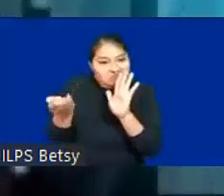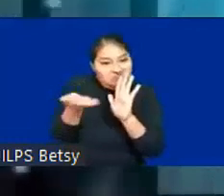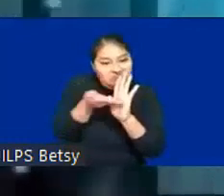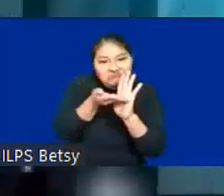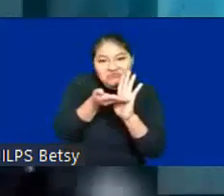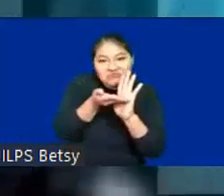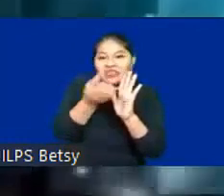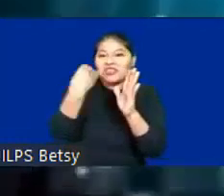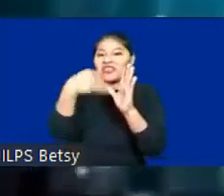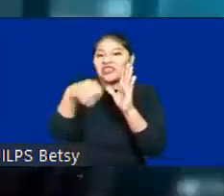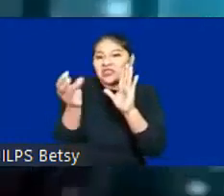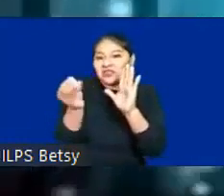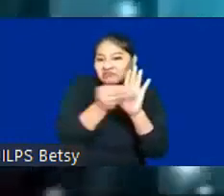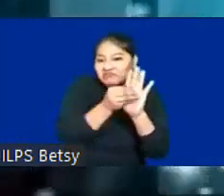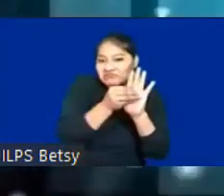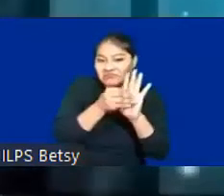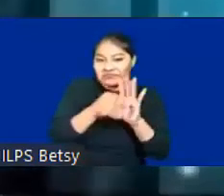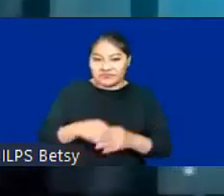En este,